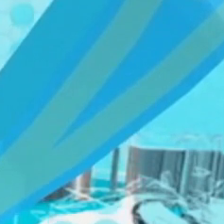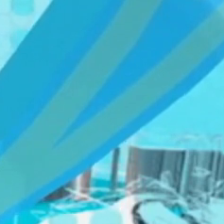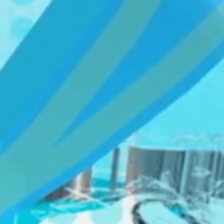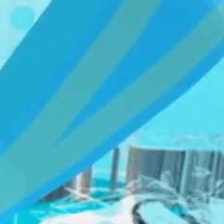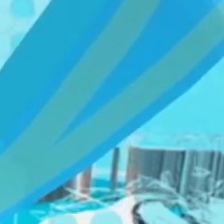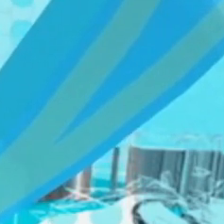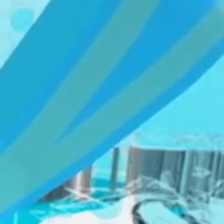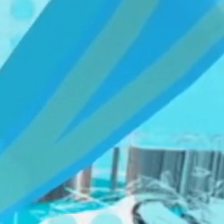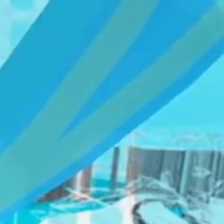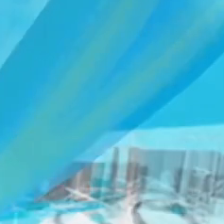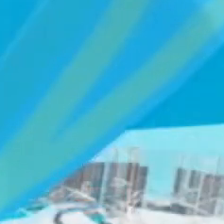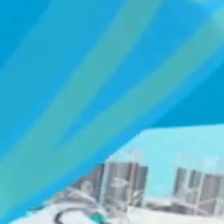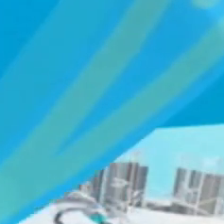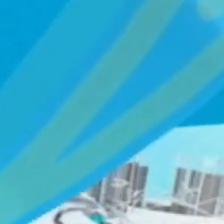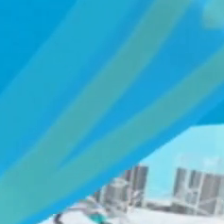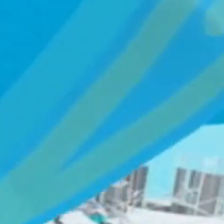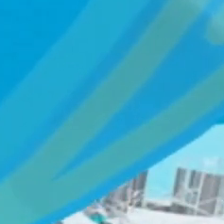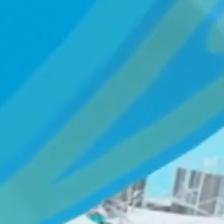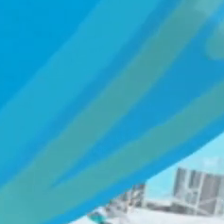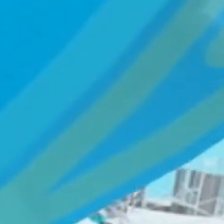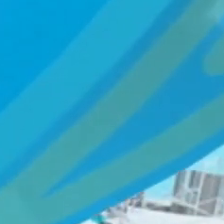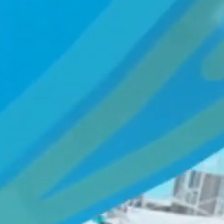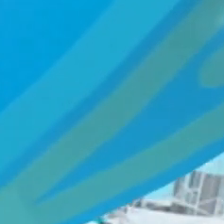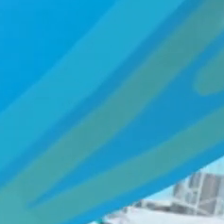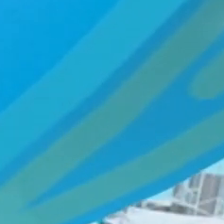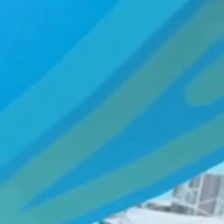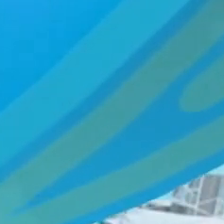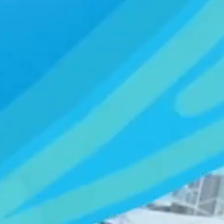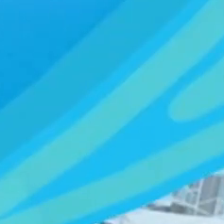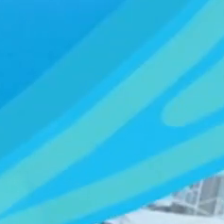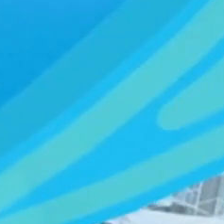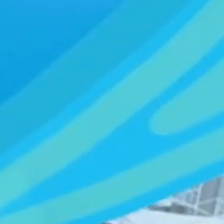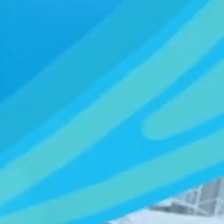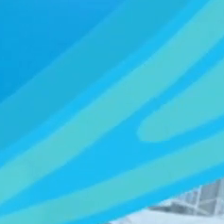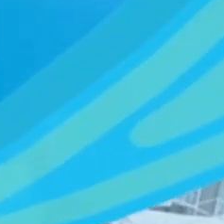Banco Popular presenta El Tipo de Cambio.